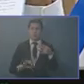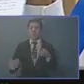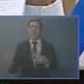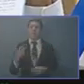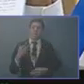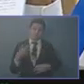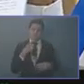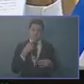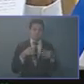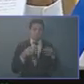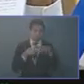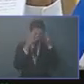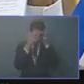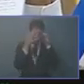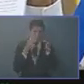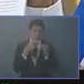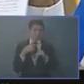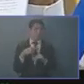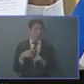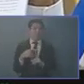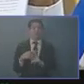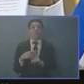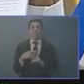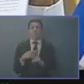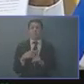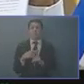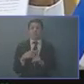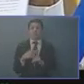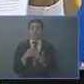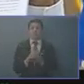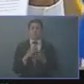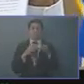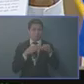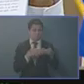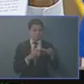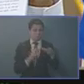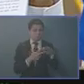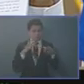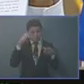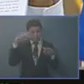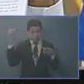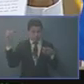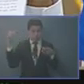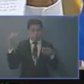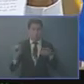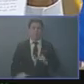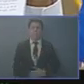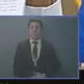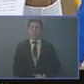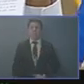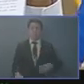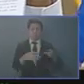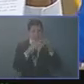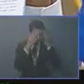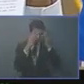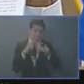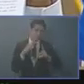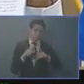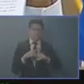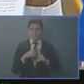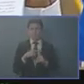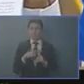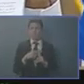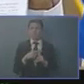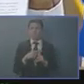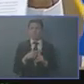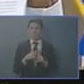cual se emitió un dictamen favorable por parte de la comisión política. Ese dictamen favorable